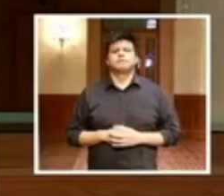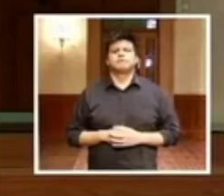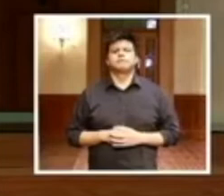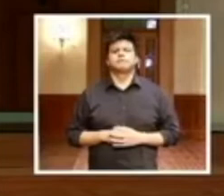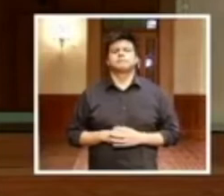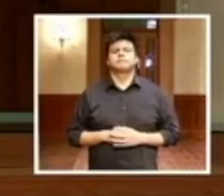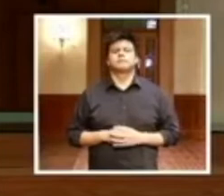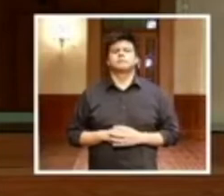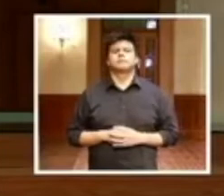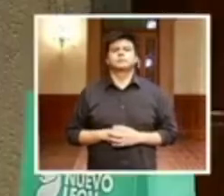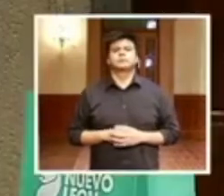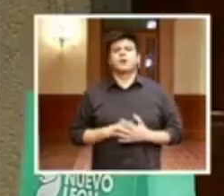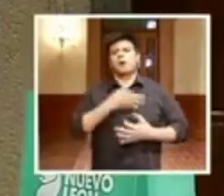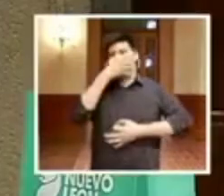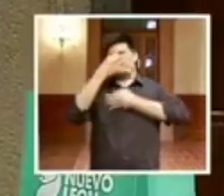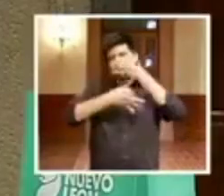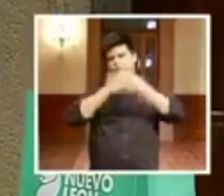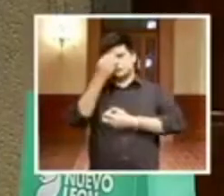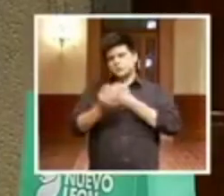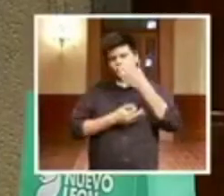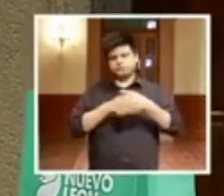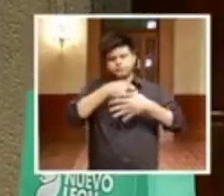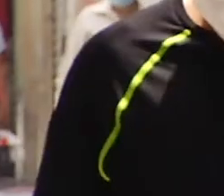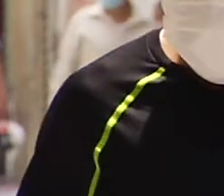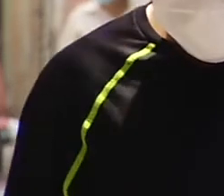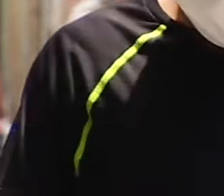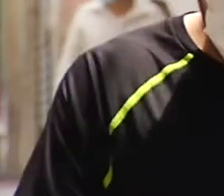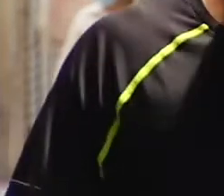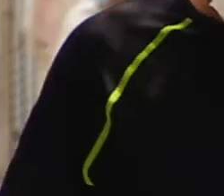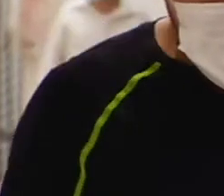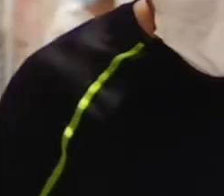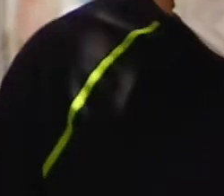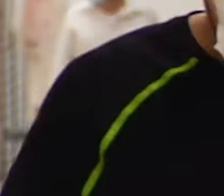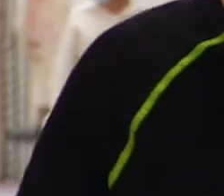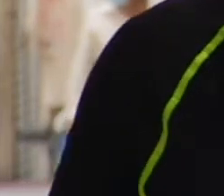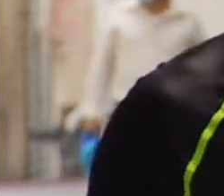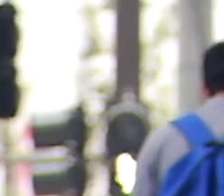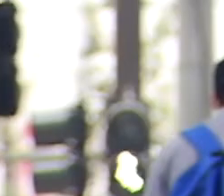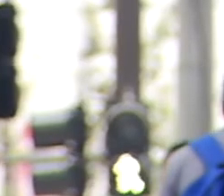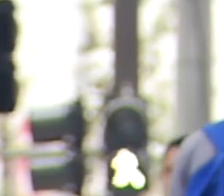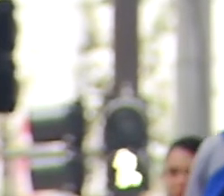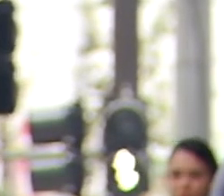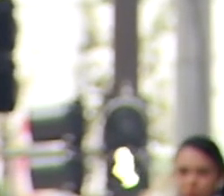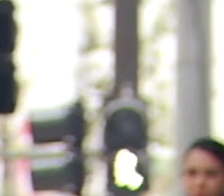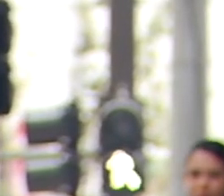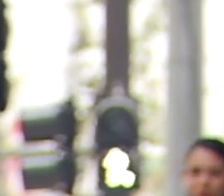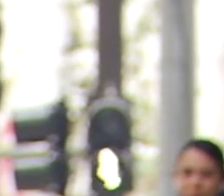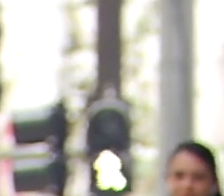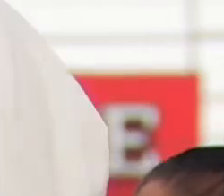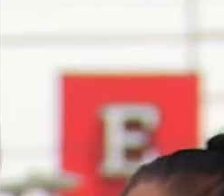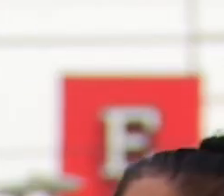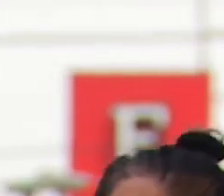indicó que reactivar la economía en estos momentos es muy riesgoso y aseguró se analiza adquirir más equipo para continuar realizando